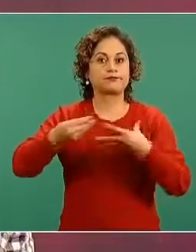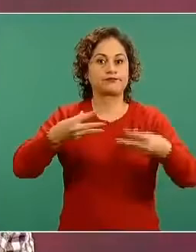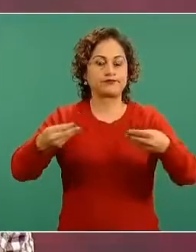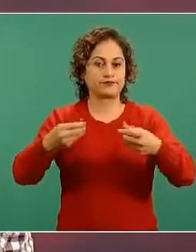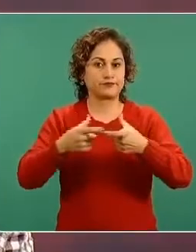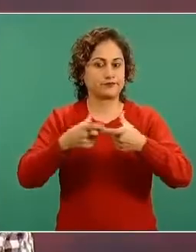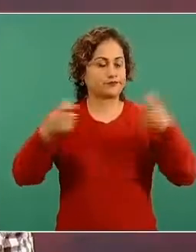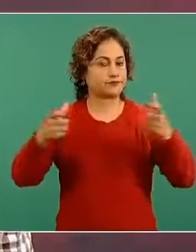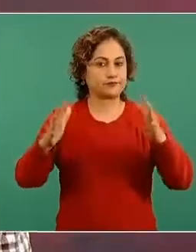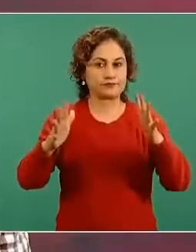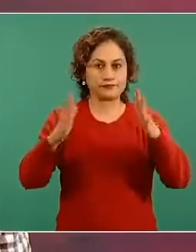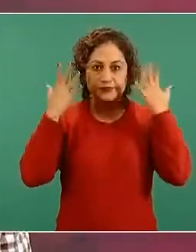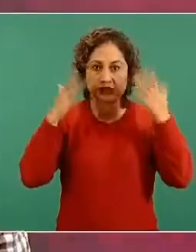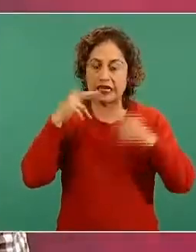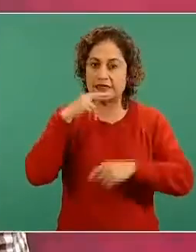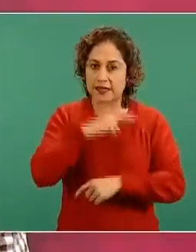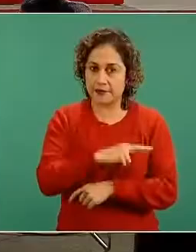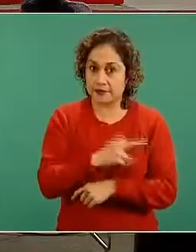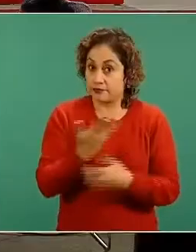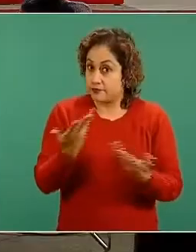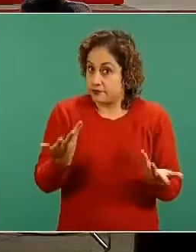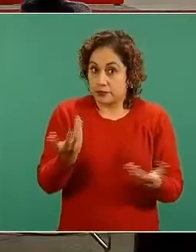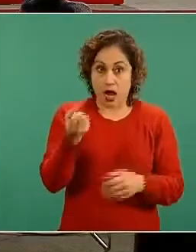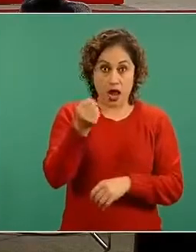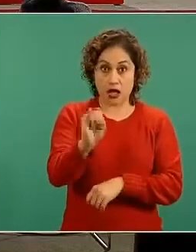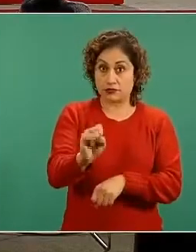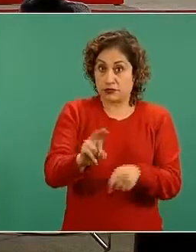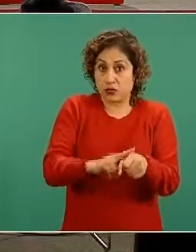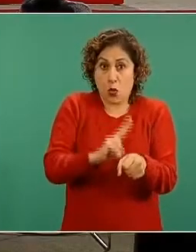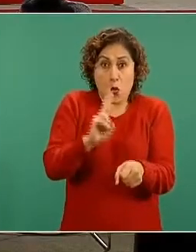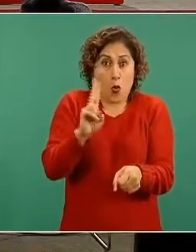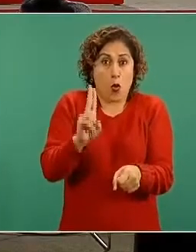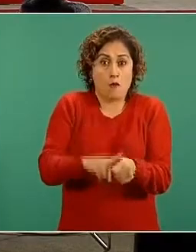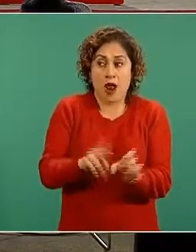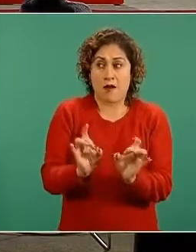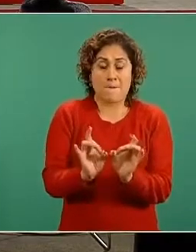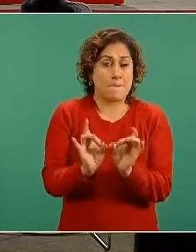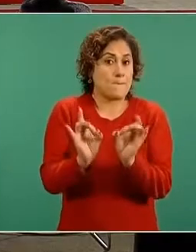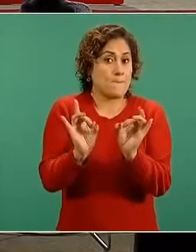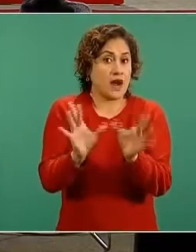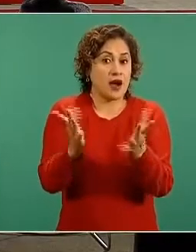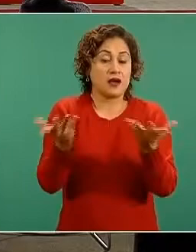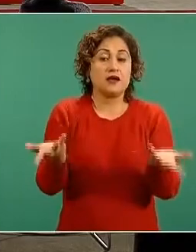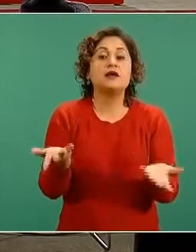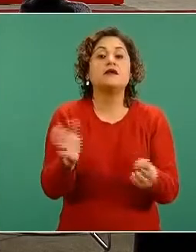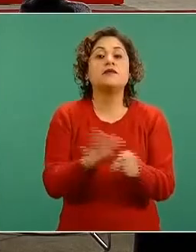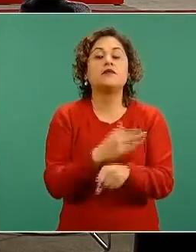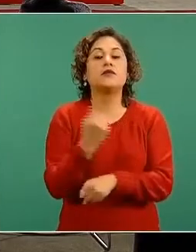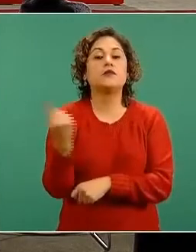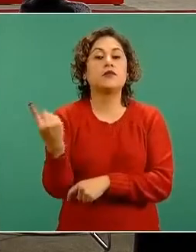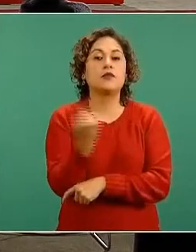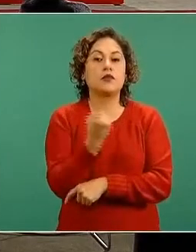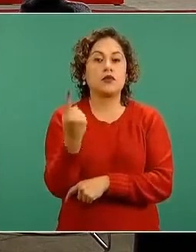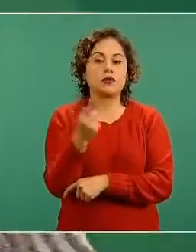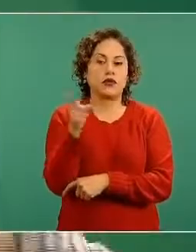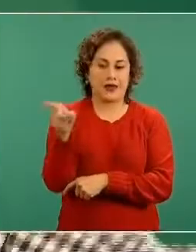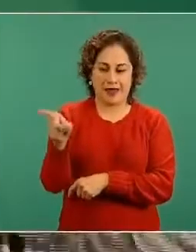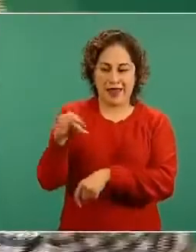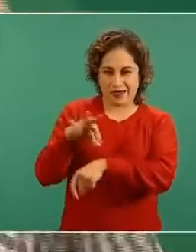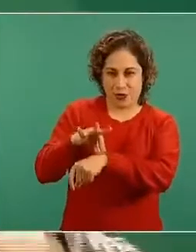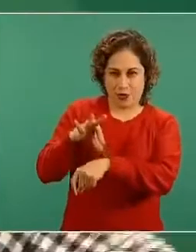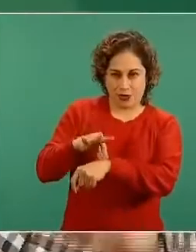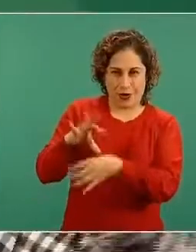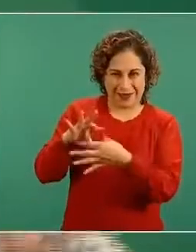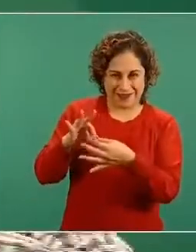se ilustra mucho lo que nos puede ocurrir a cualquier país, que es que en este oleaje que menciona el doctor Cortés,